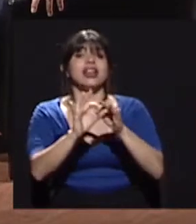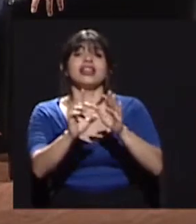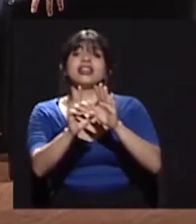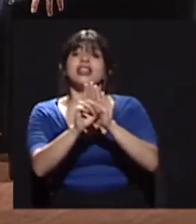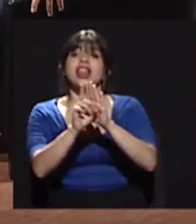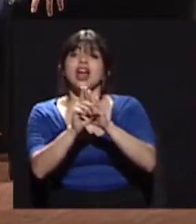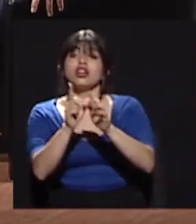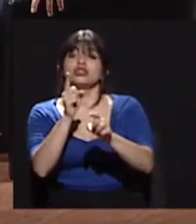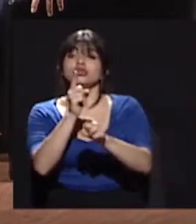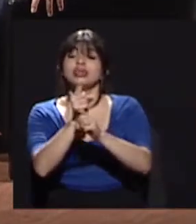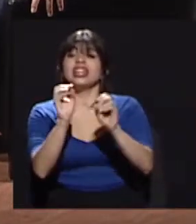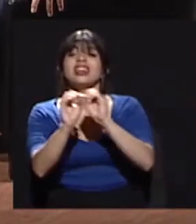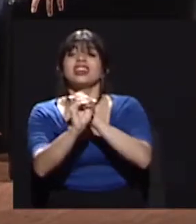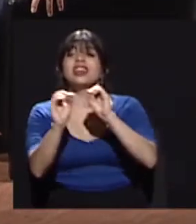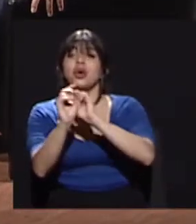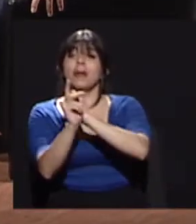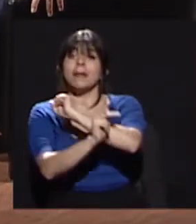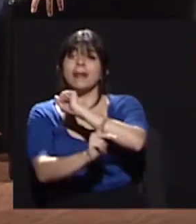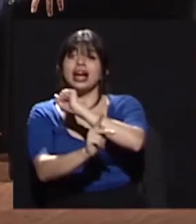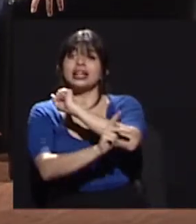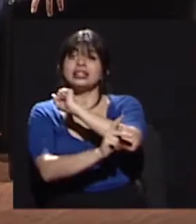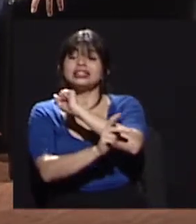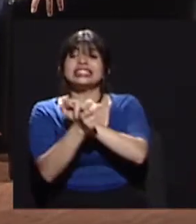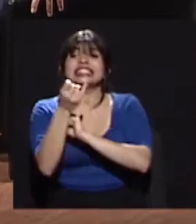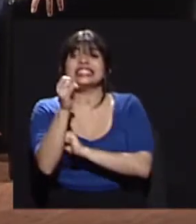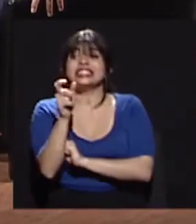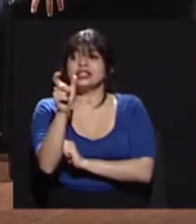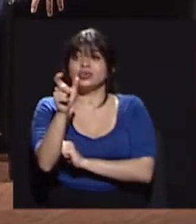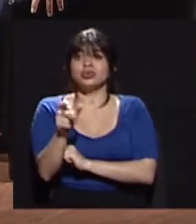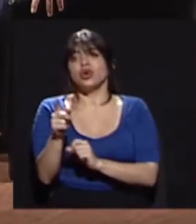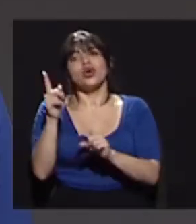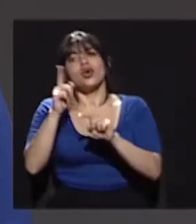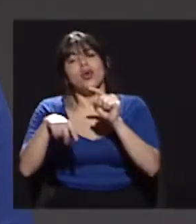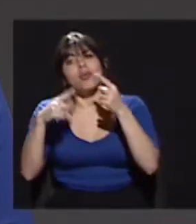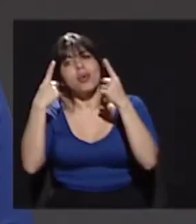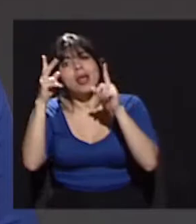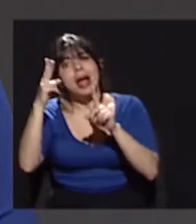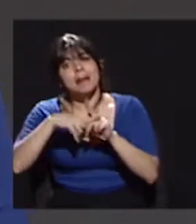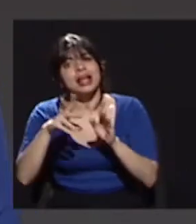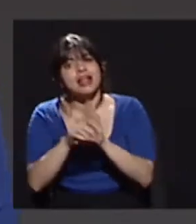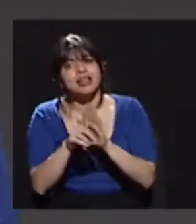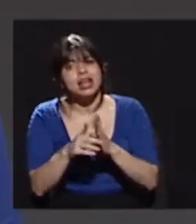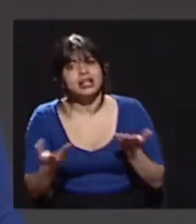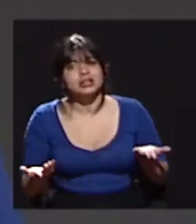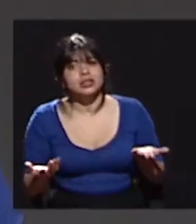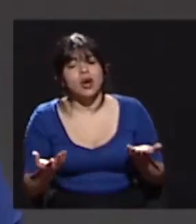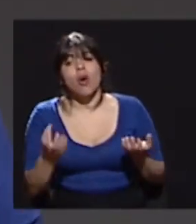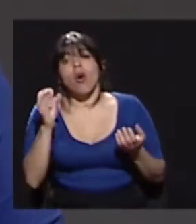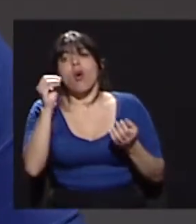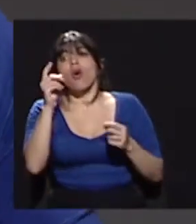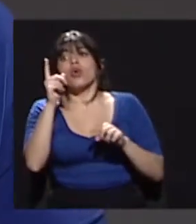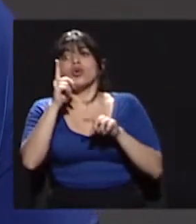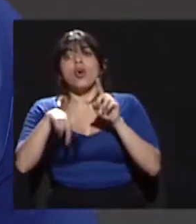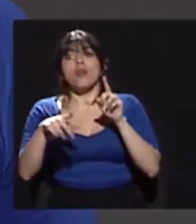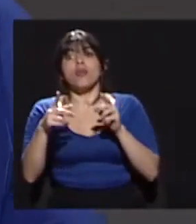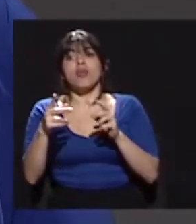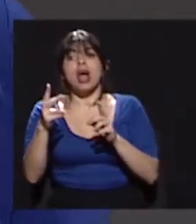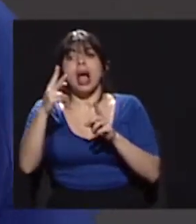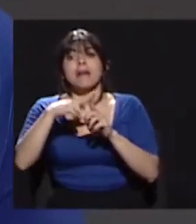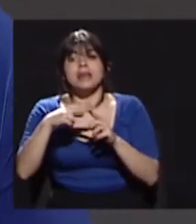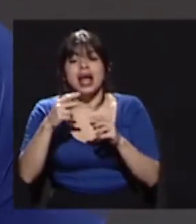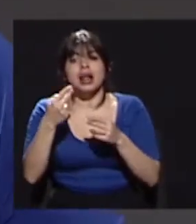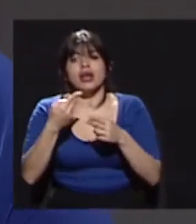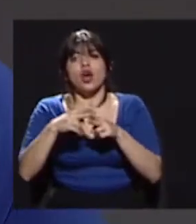efectivamente en ningún país si usted nos los puede hacer efectivos o no los puede hacer efectivos en mucho tiempo